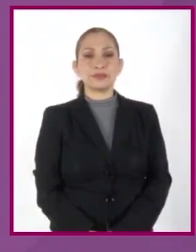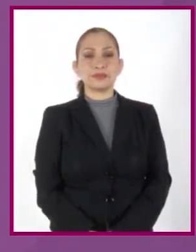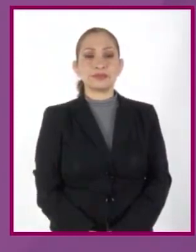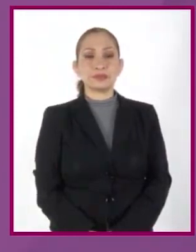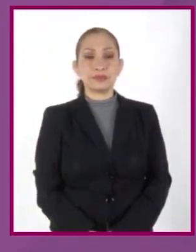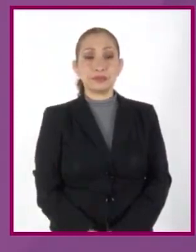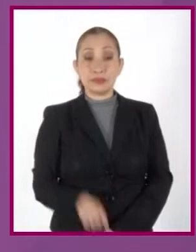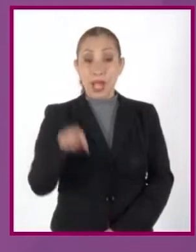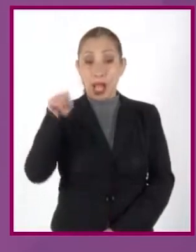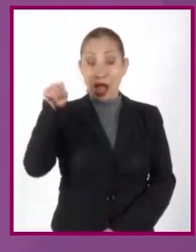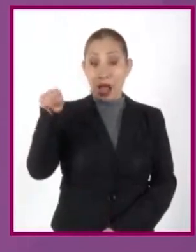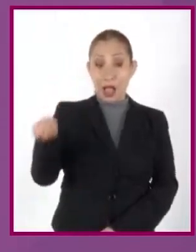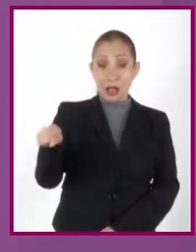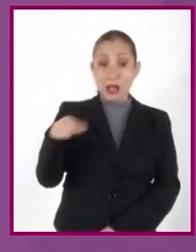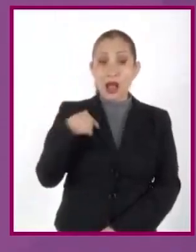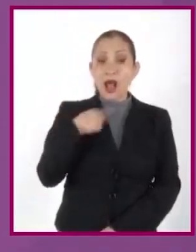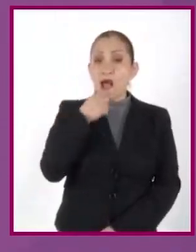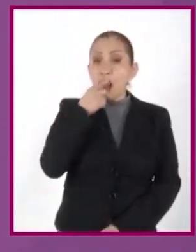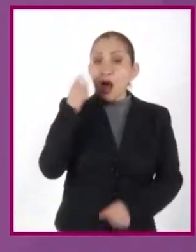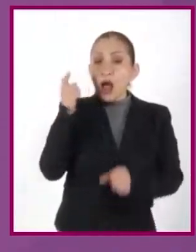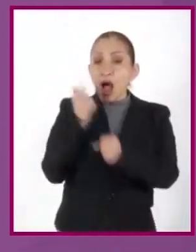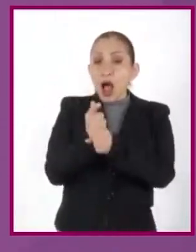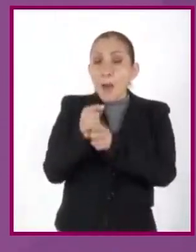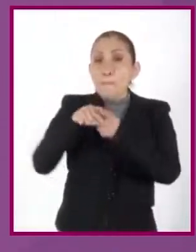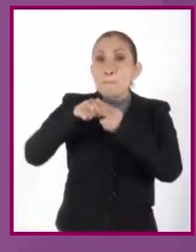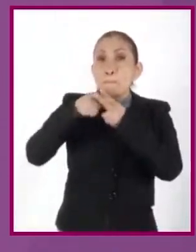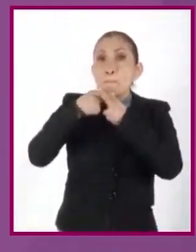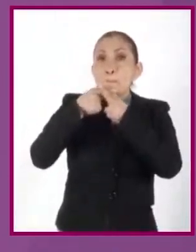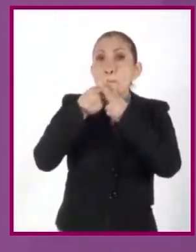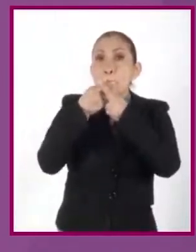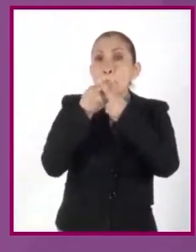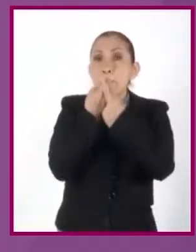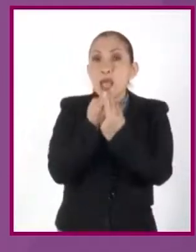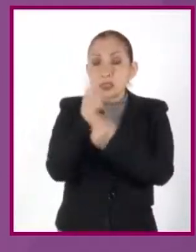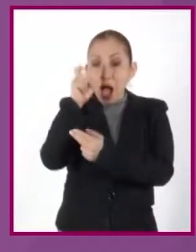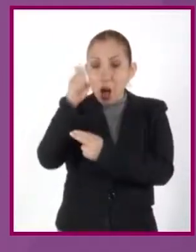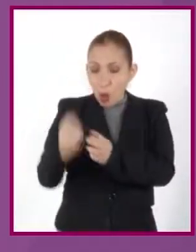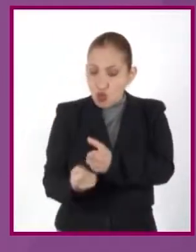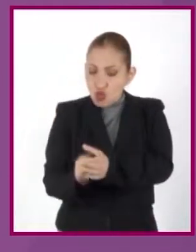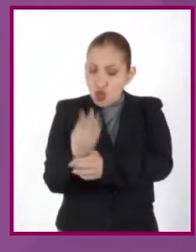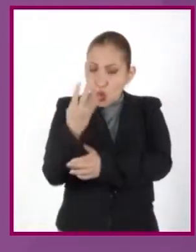Y más gente tienen en Itzun.